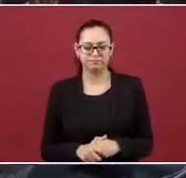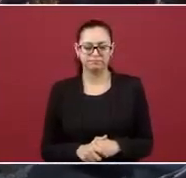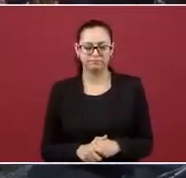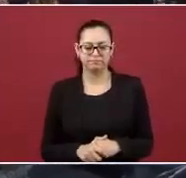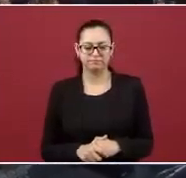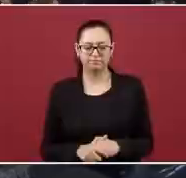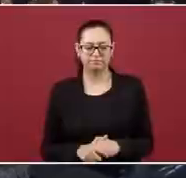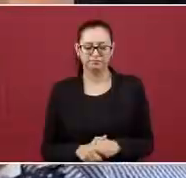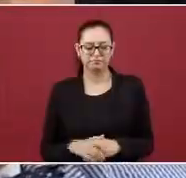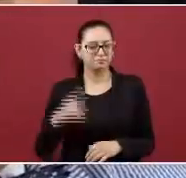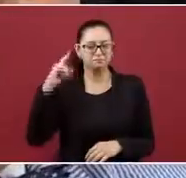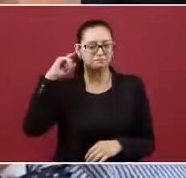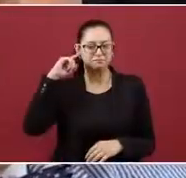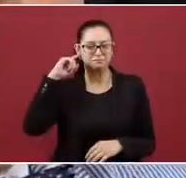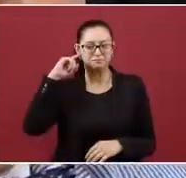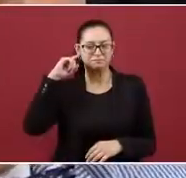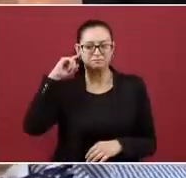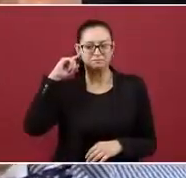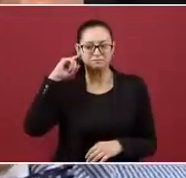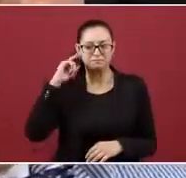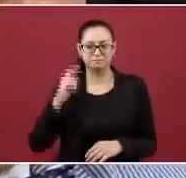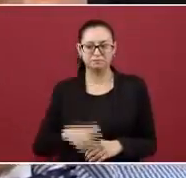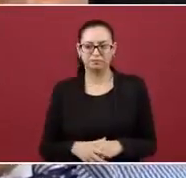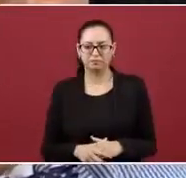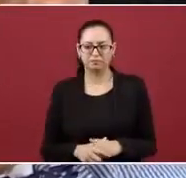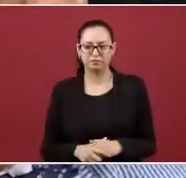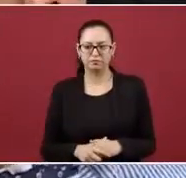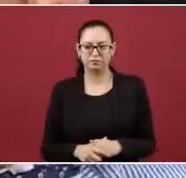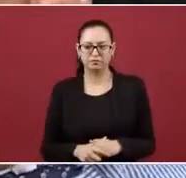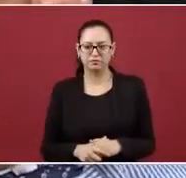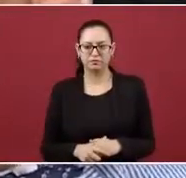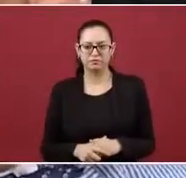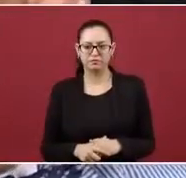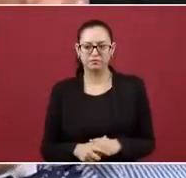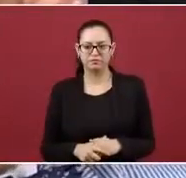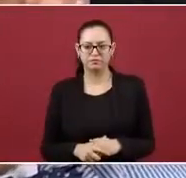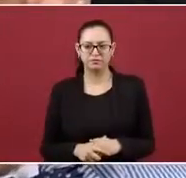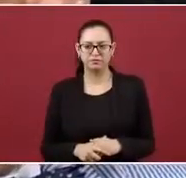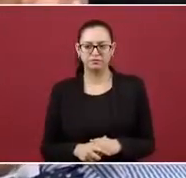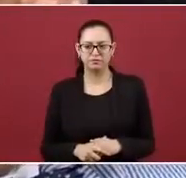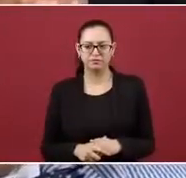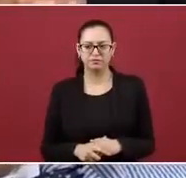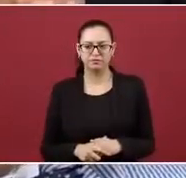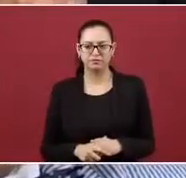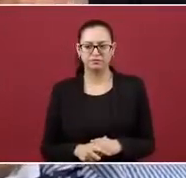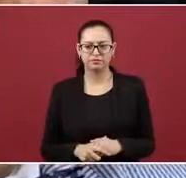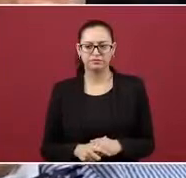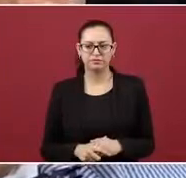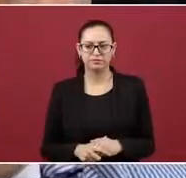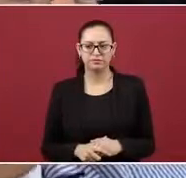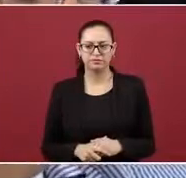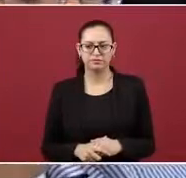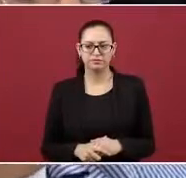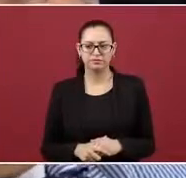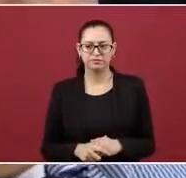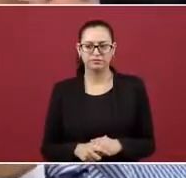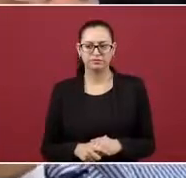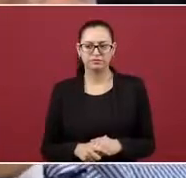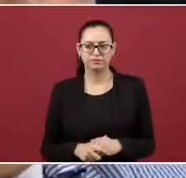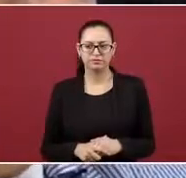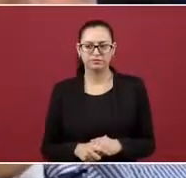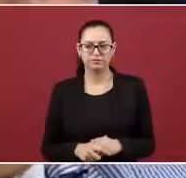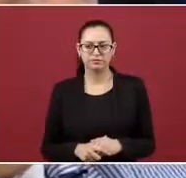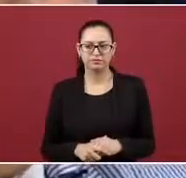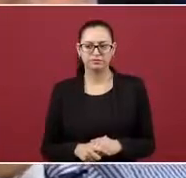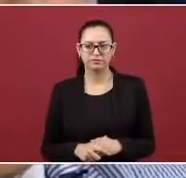durante 5 años los audios de la última comunicación que tuvo el piloto del helicóptero